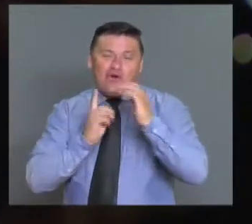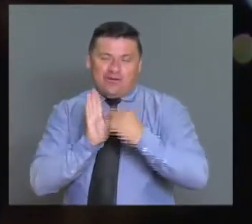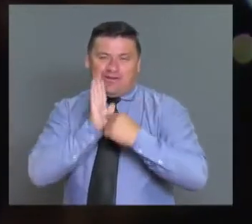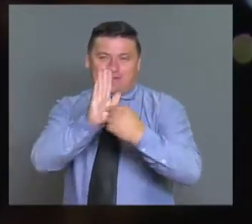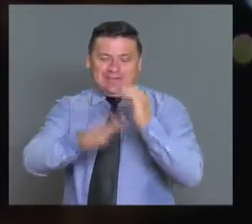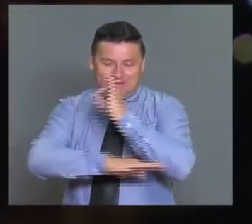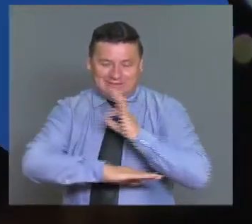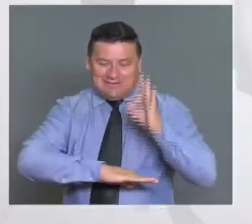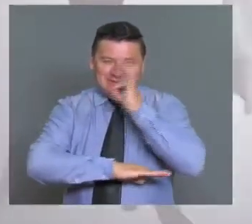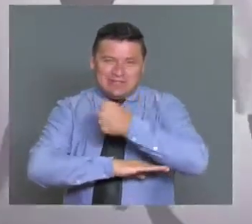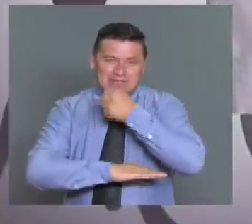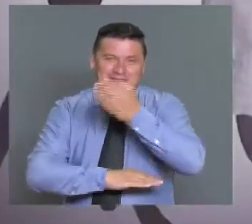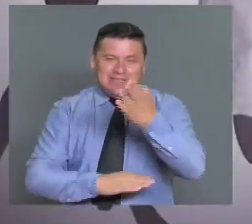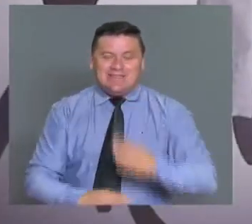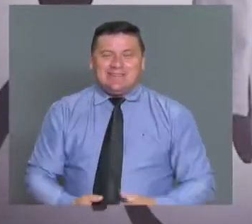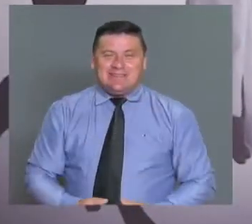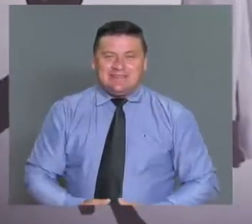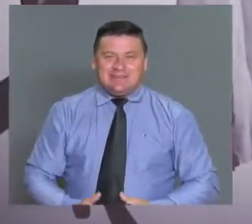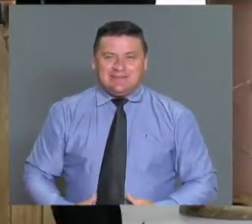de ESAP Noticias.